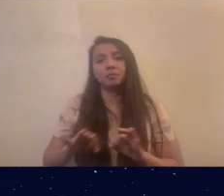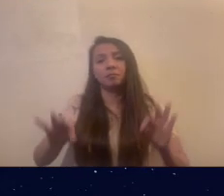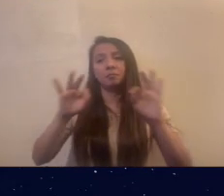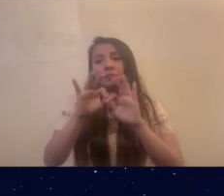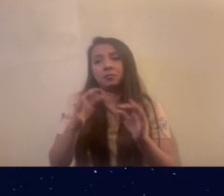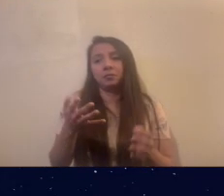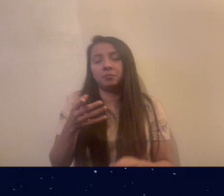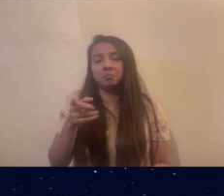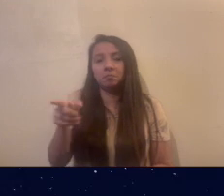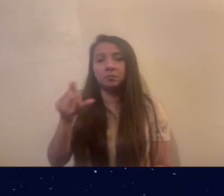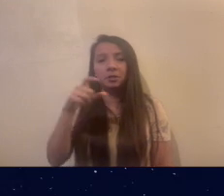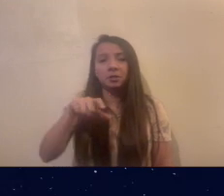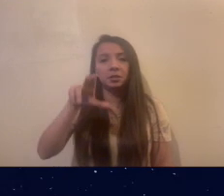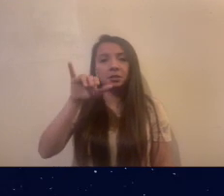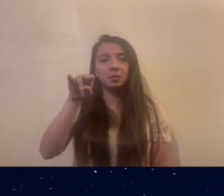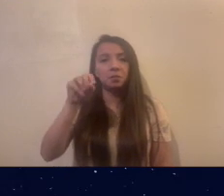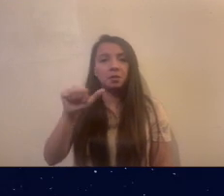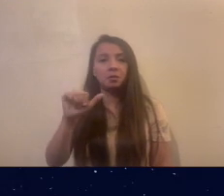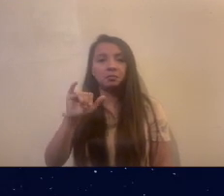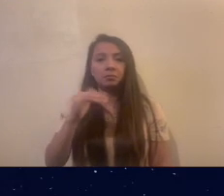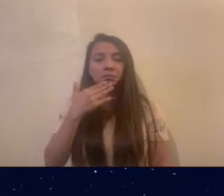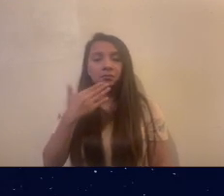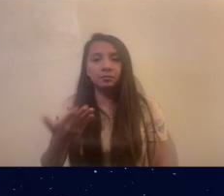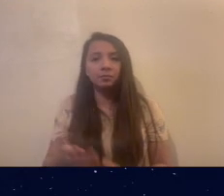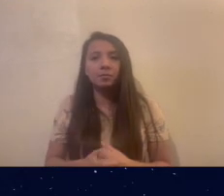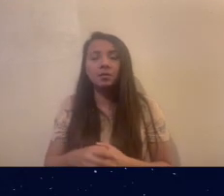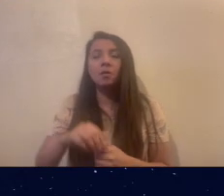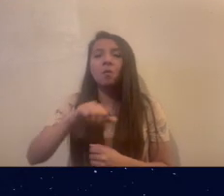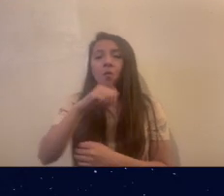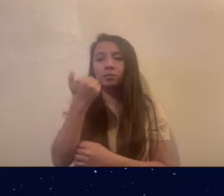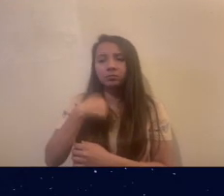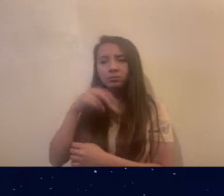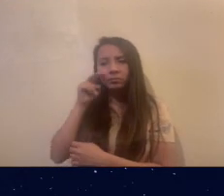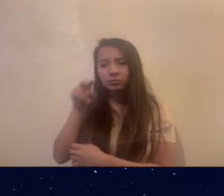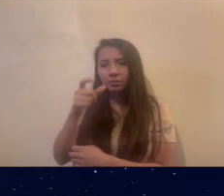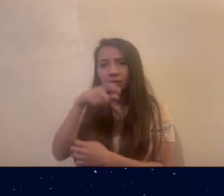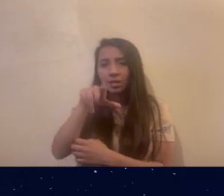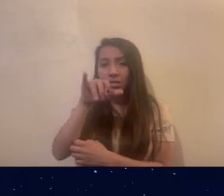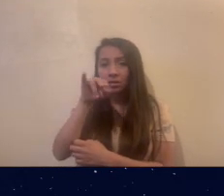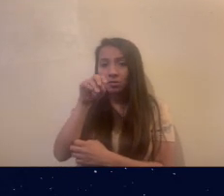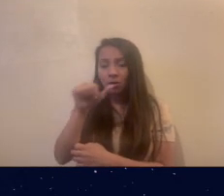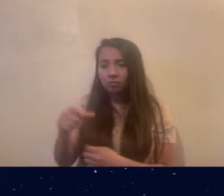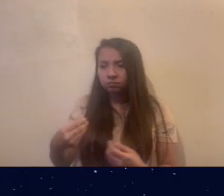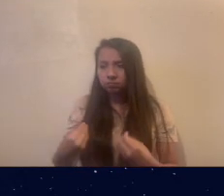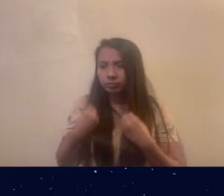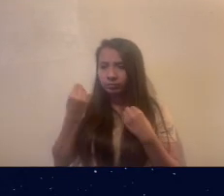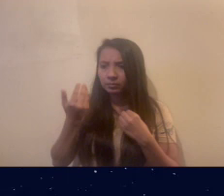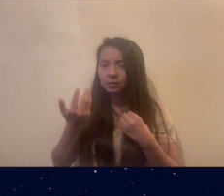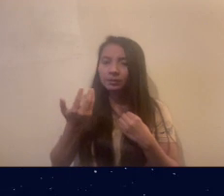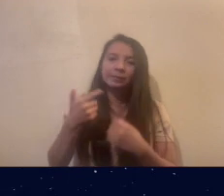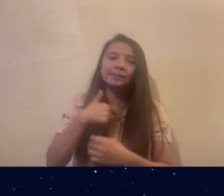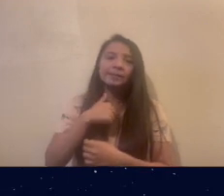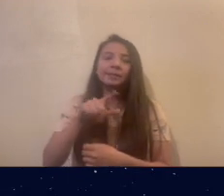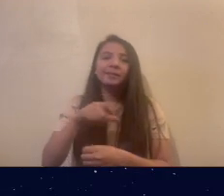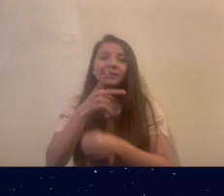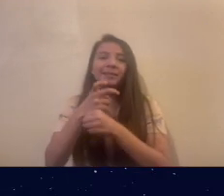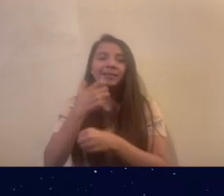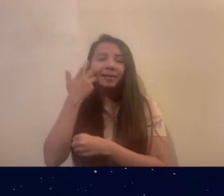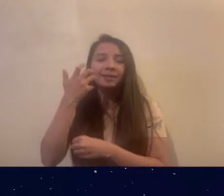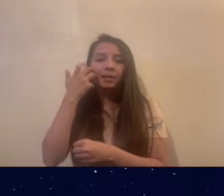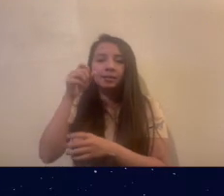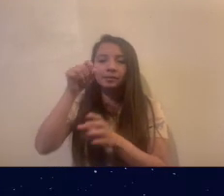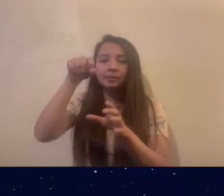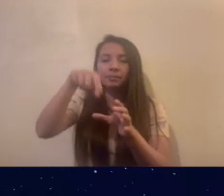súper importante. Sí. Otra de las cosas que después de que vi que sobrevivió la quinoa, yo quería empezar a experimentar con semillas de café,